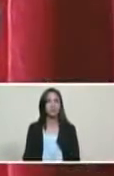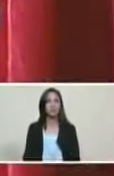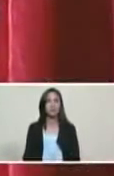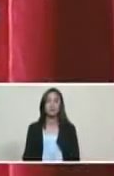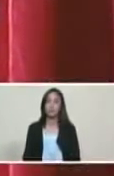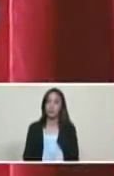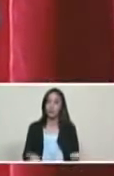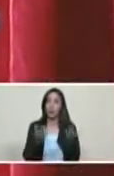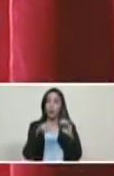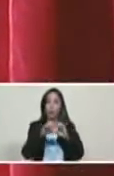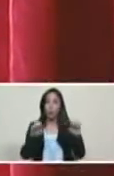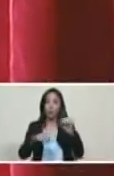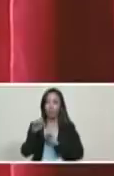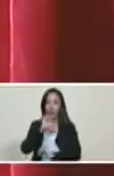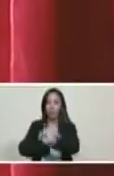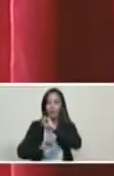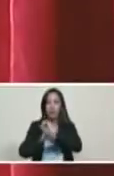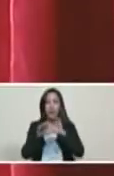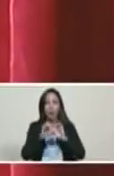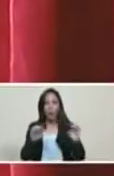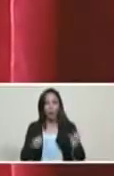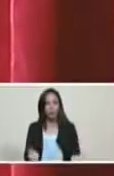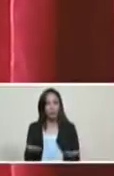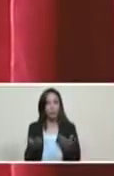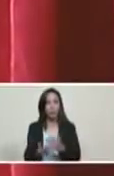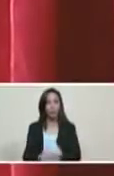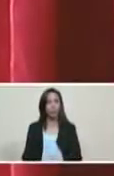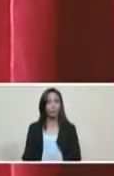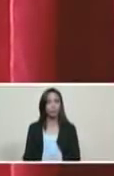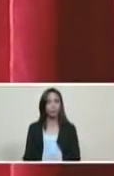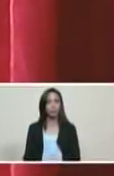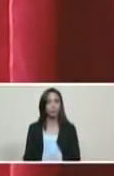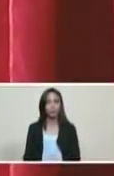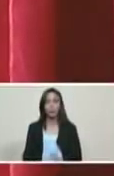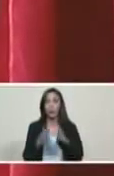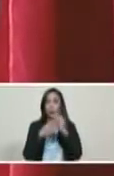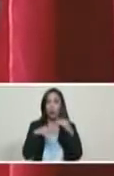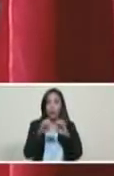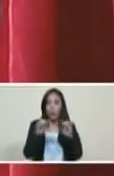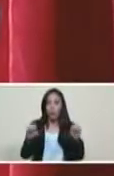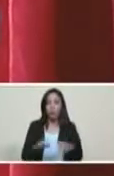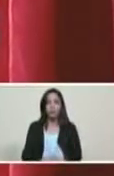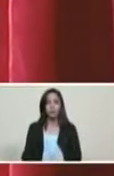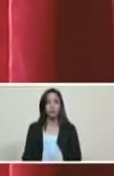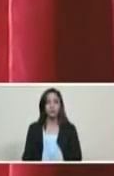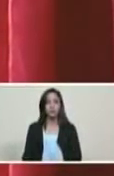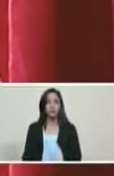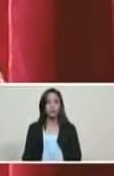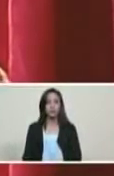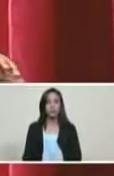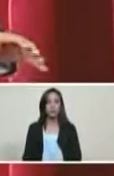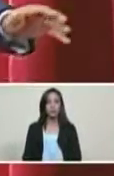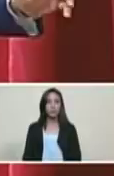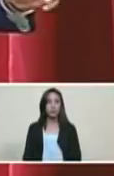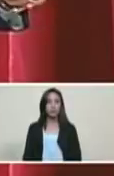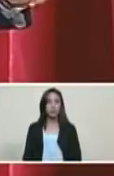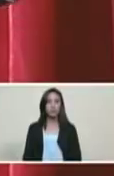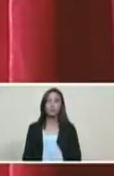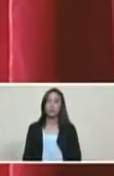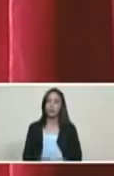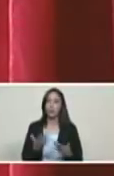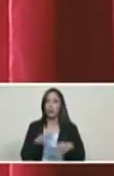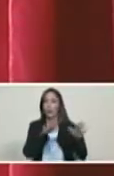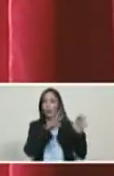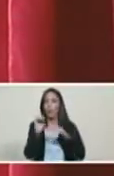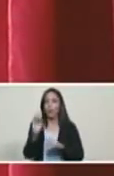Cuidar la educación, el acceso a la educación. Hemos llegado a un 90%